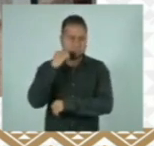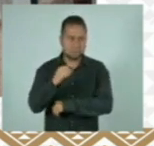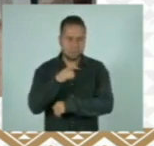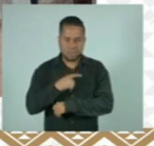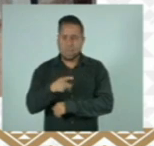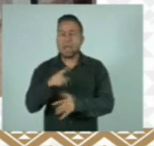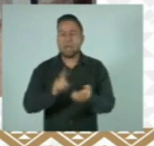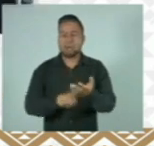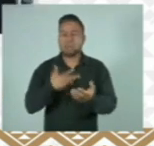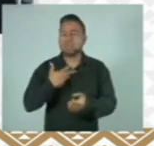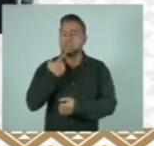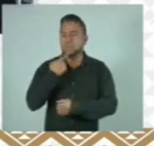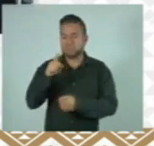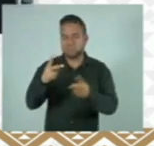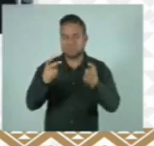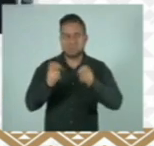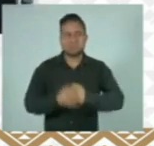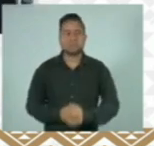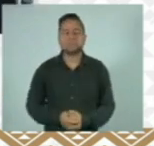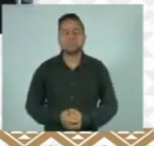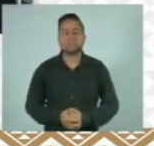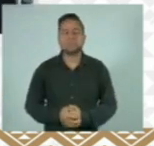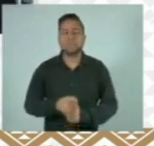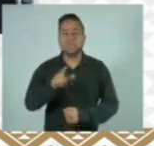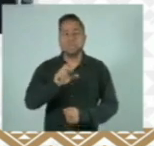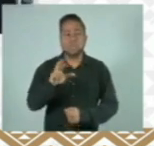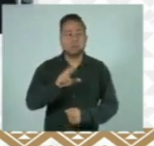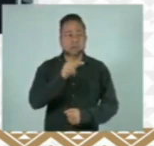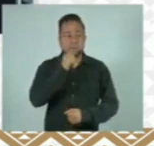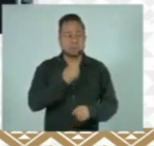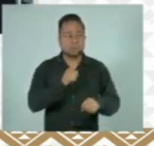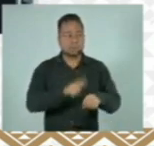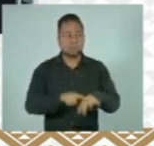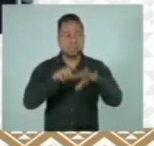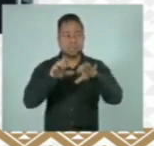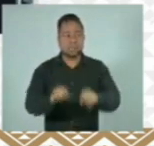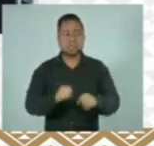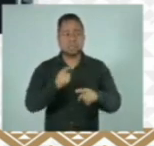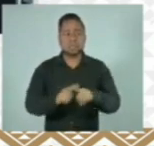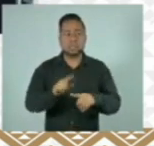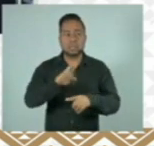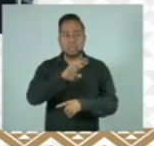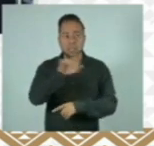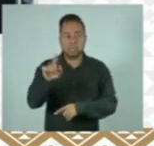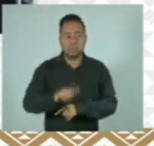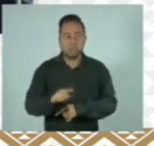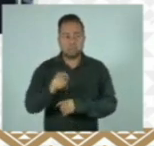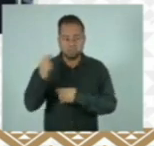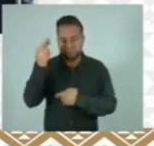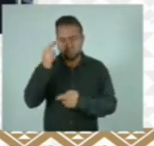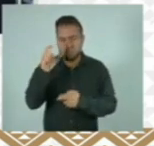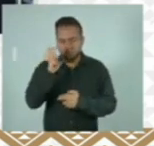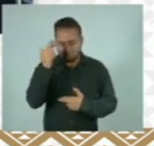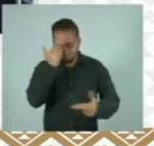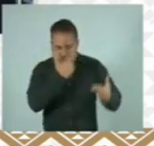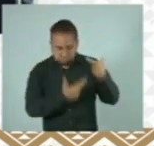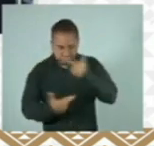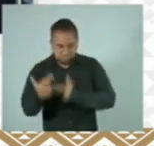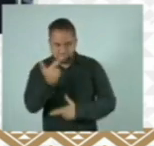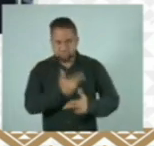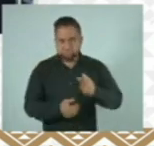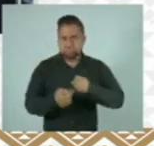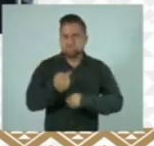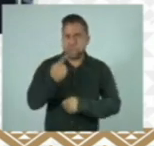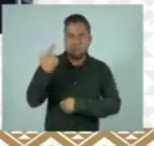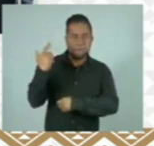con reporte de robo. En la Reforma, la Policía Estatal llevó a cabo el aseguramiento y detención de Luz N., ya que había realizado detonaciones